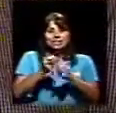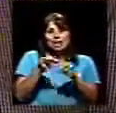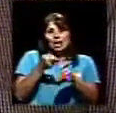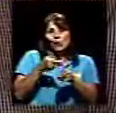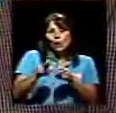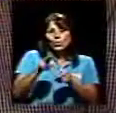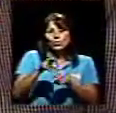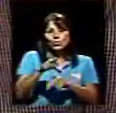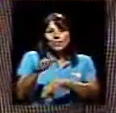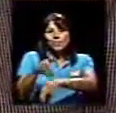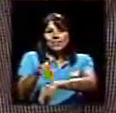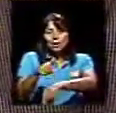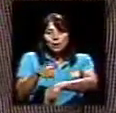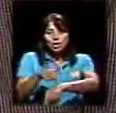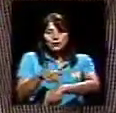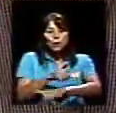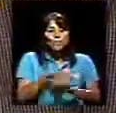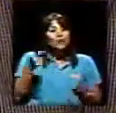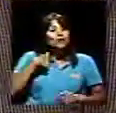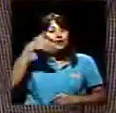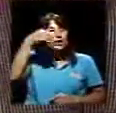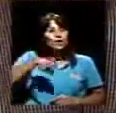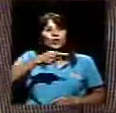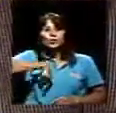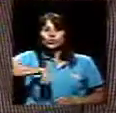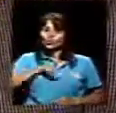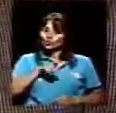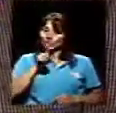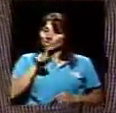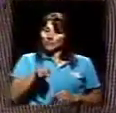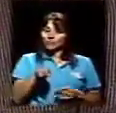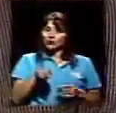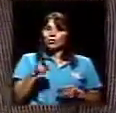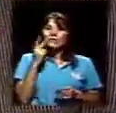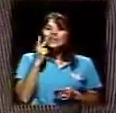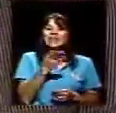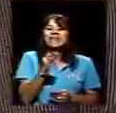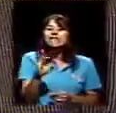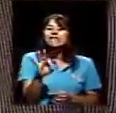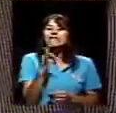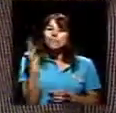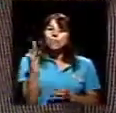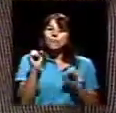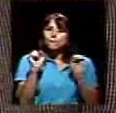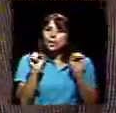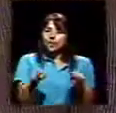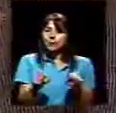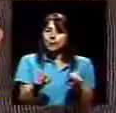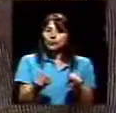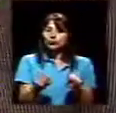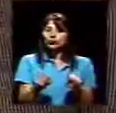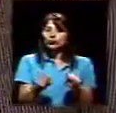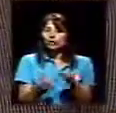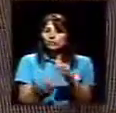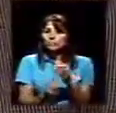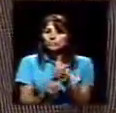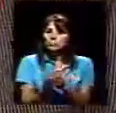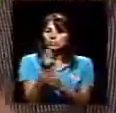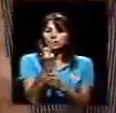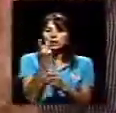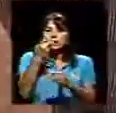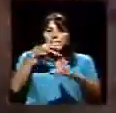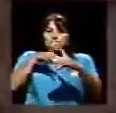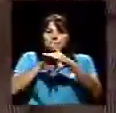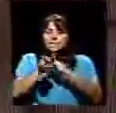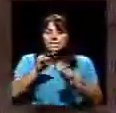tenemos que encontrar los medios legislativos de crear esa visión de conjunto